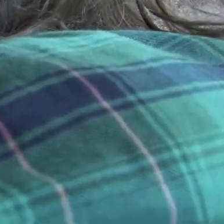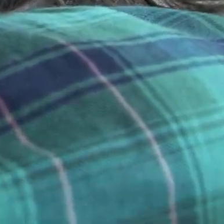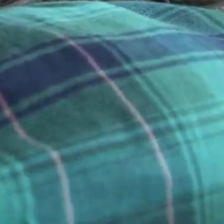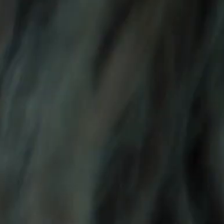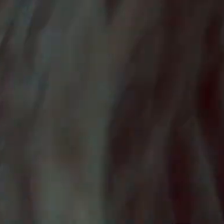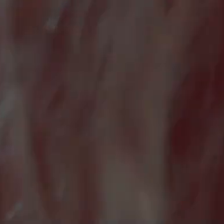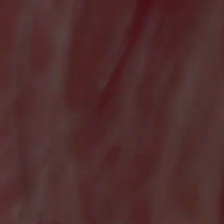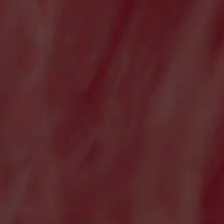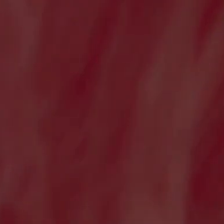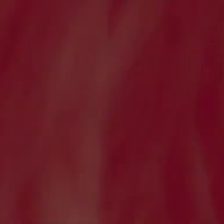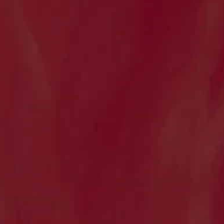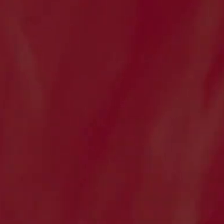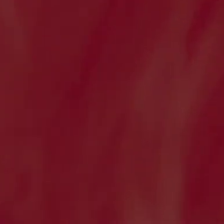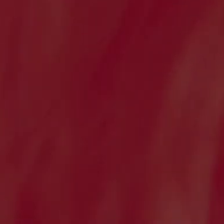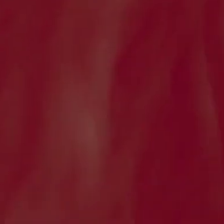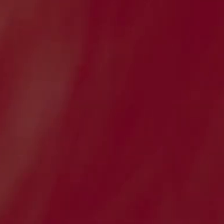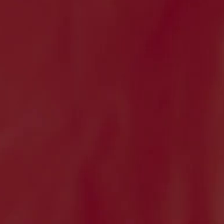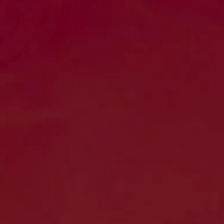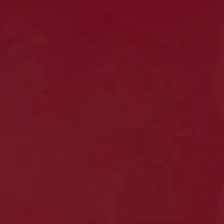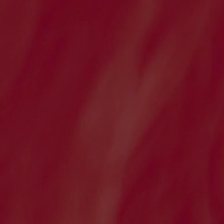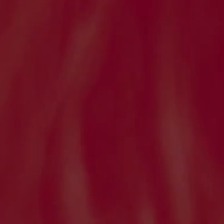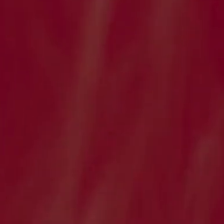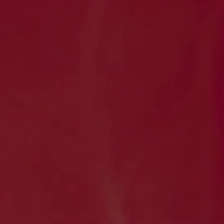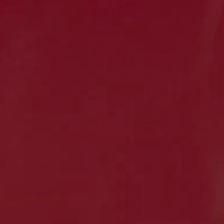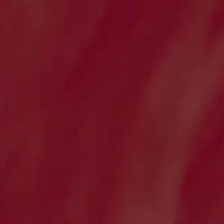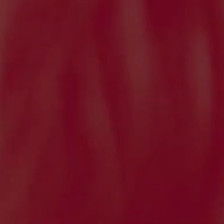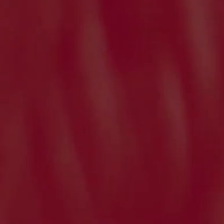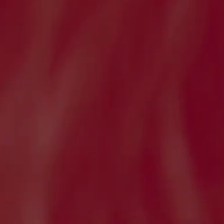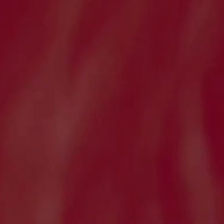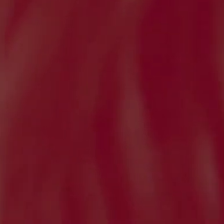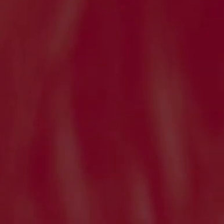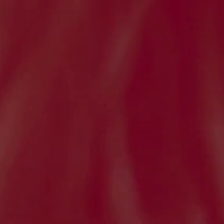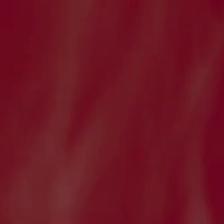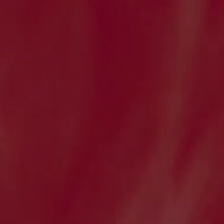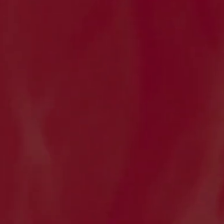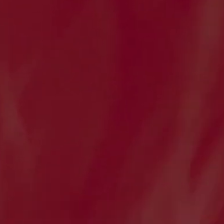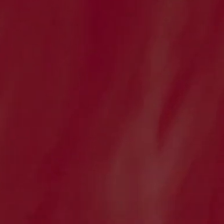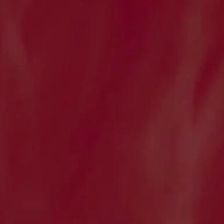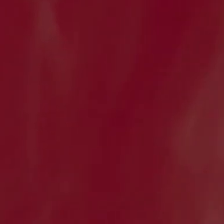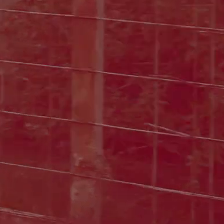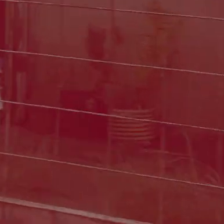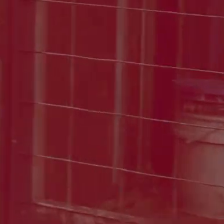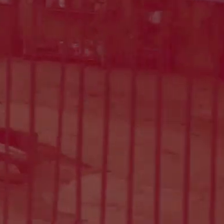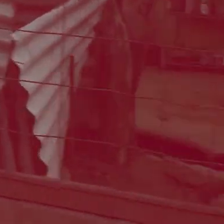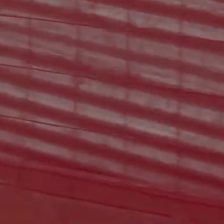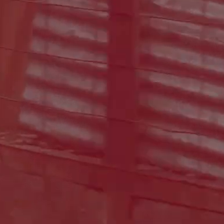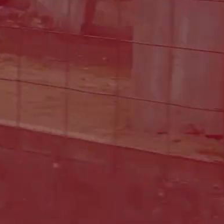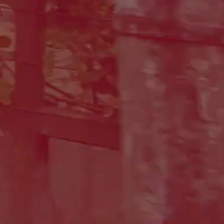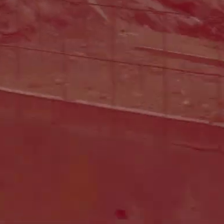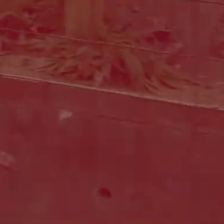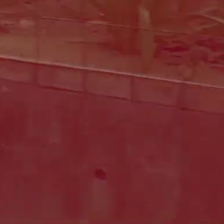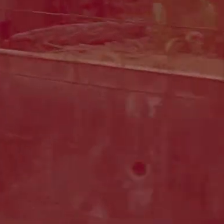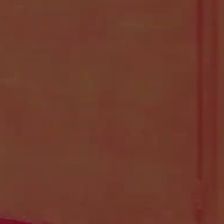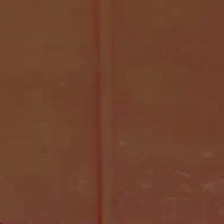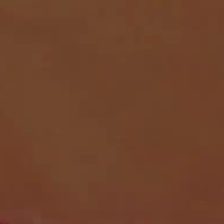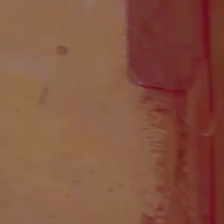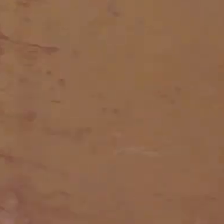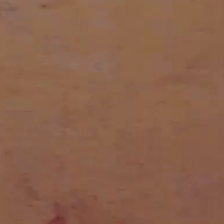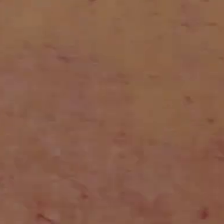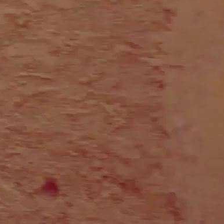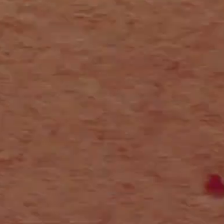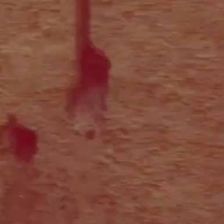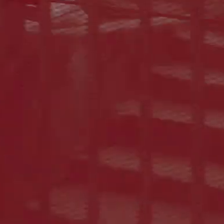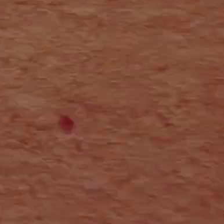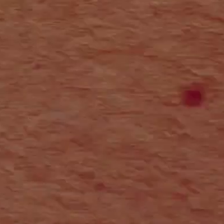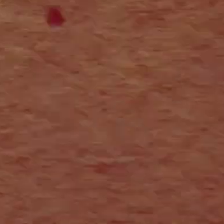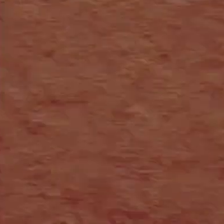mis axilas a veces pobladas de cabellitos castaños, y no te preocupes con morbo sobre si